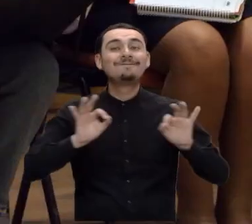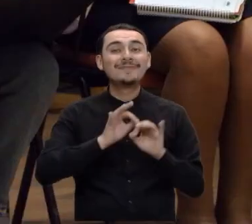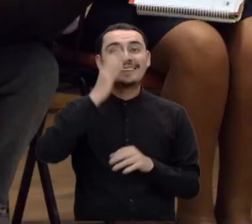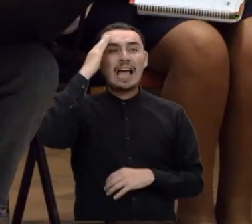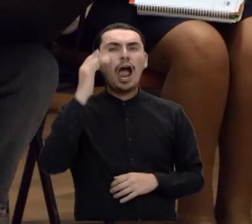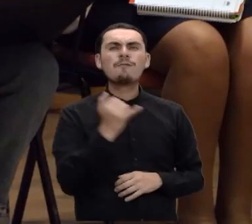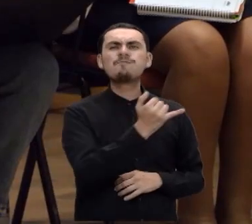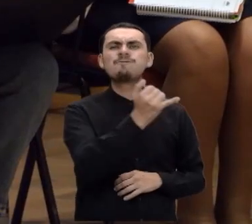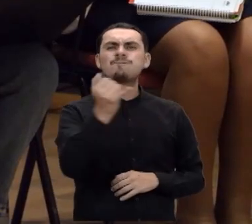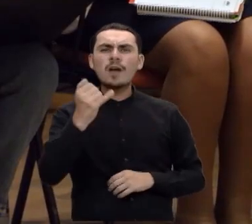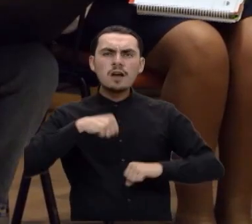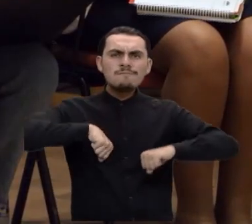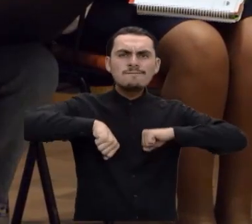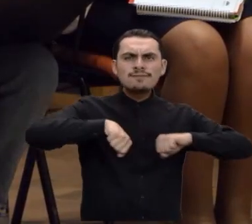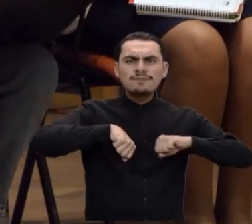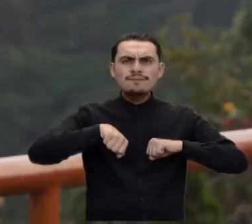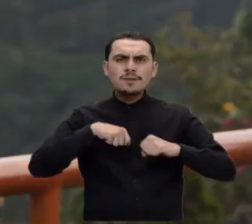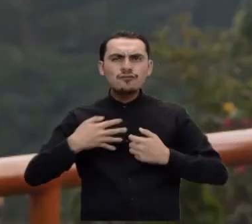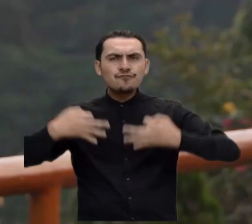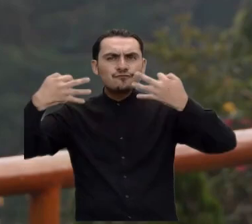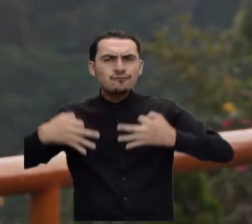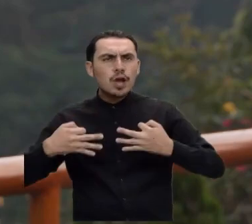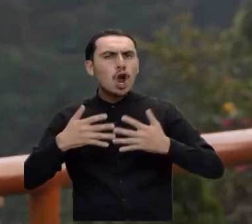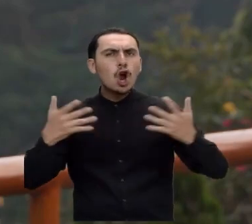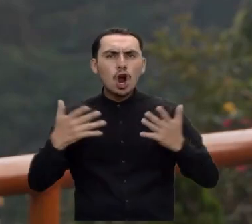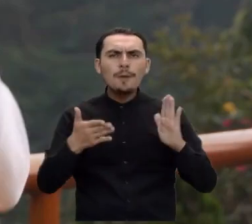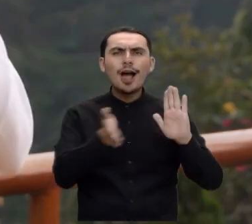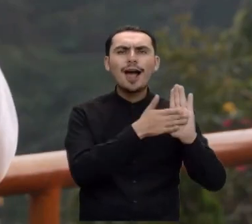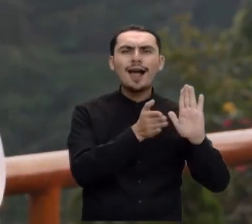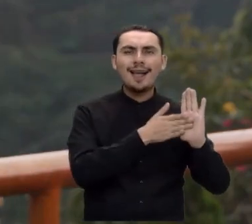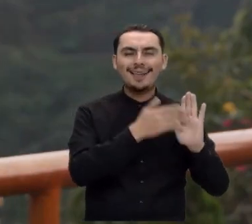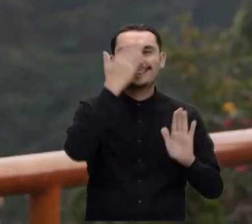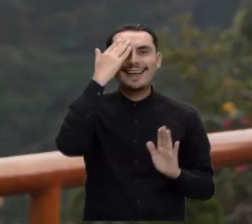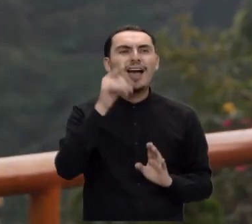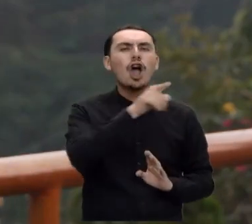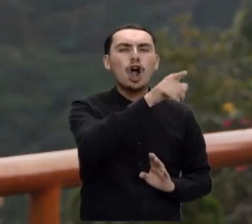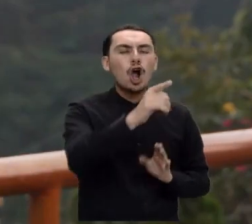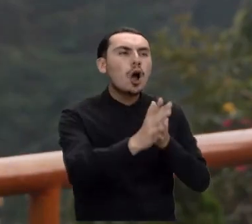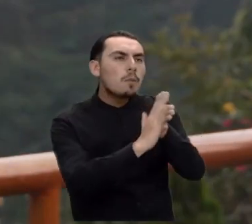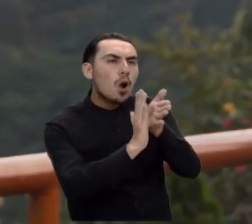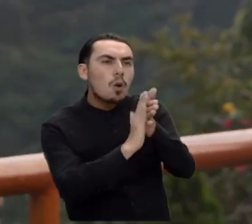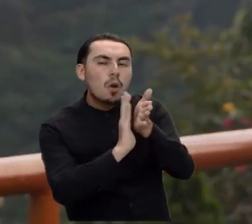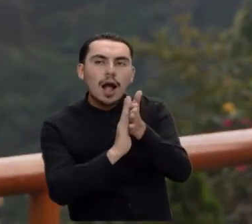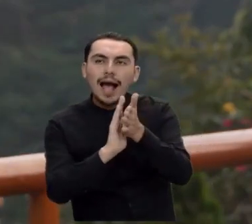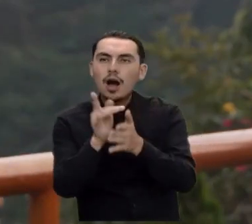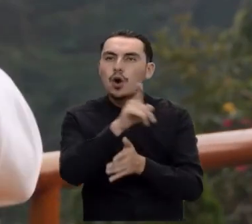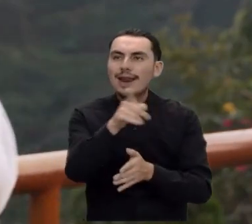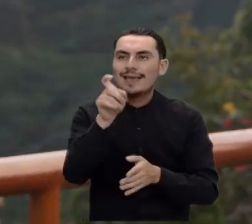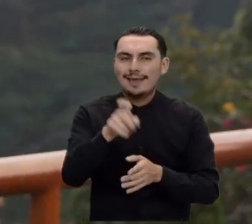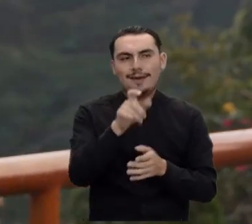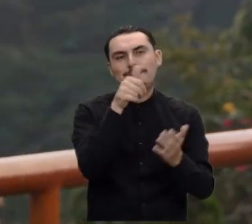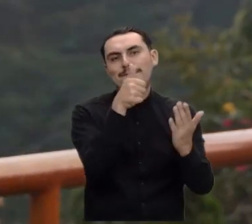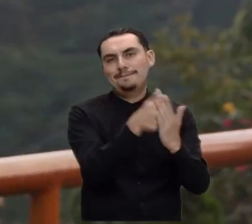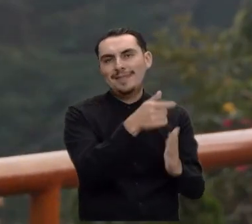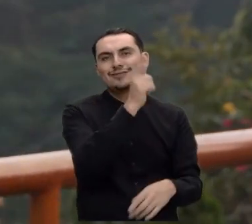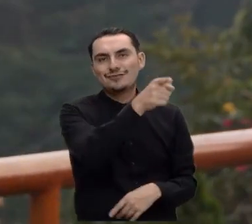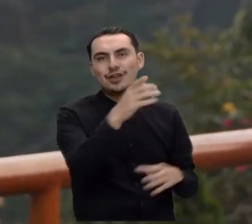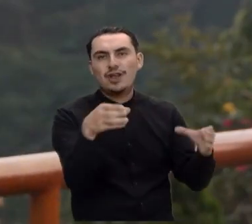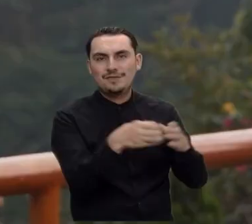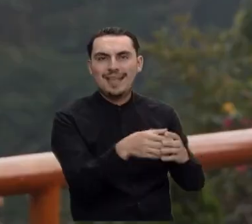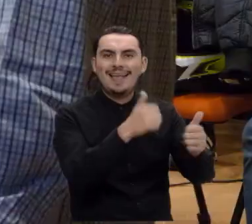más fuerte como indicador para la gestión sanitaria y fitosanitaria que las necesidades que puedan comunicar los mismos productores,